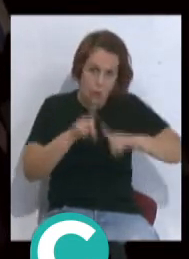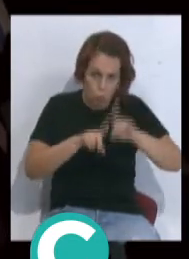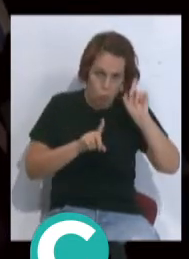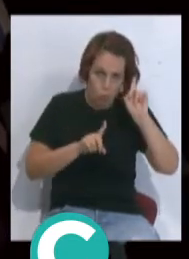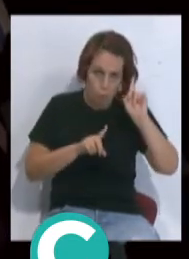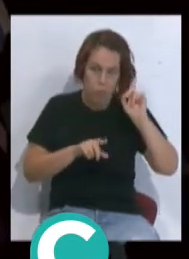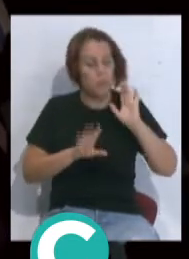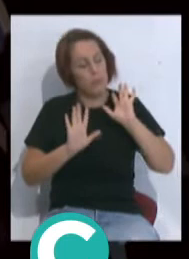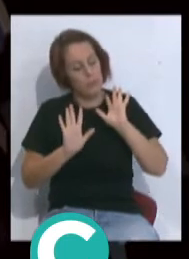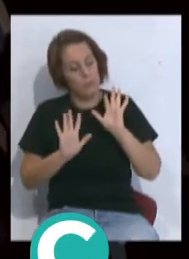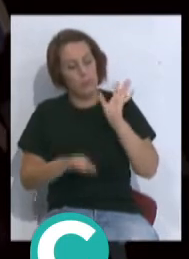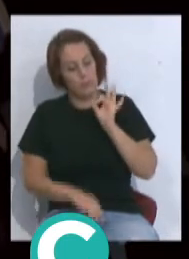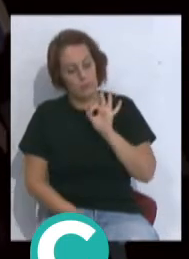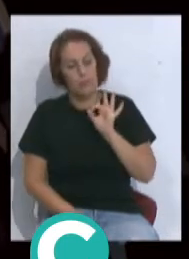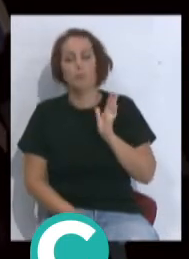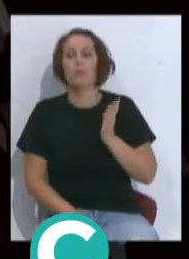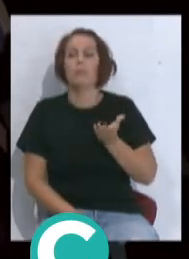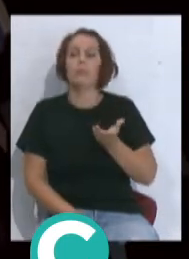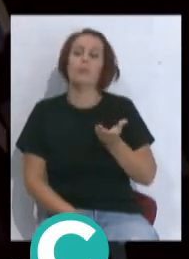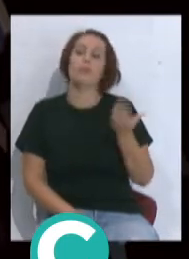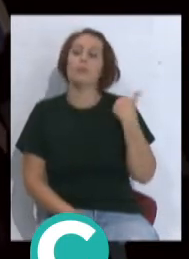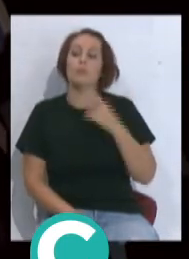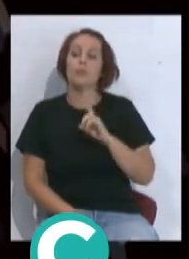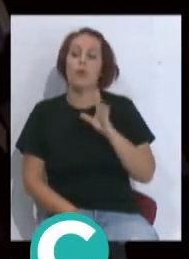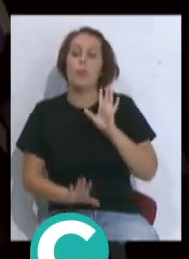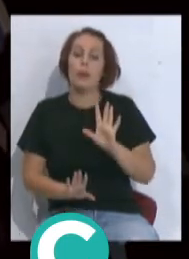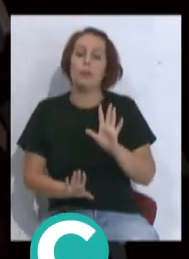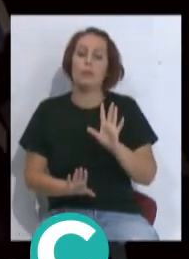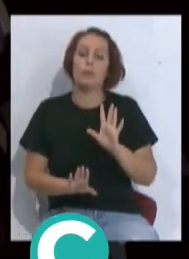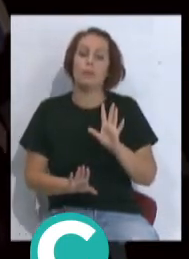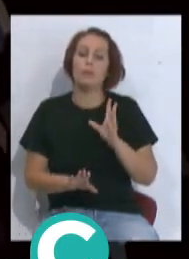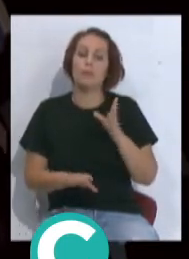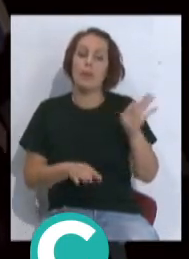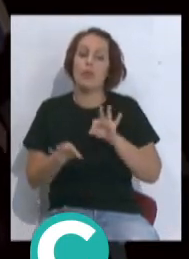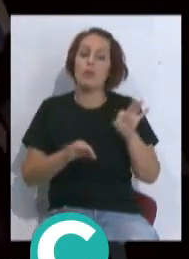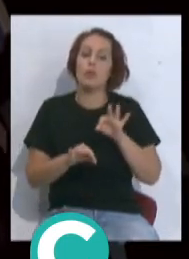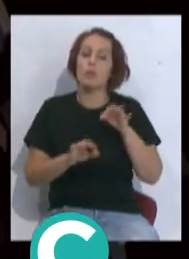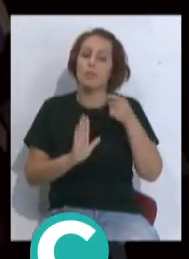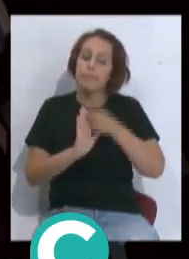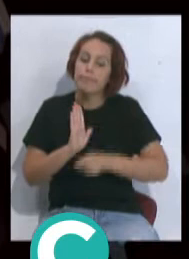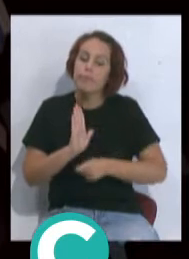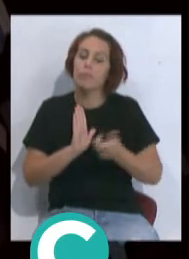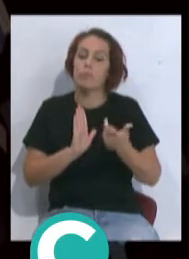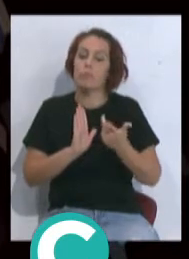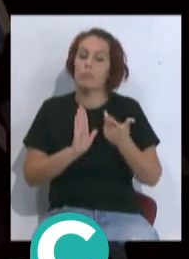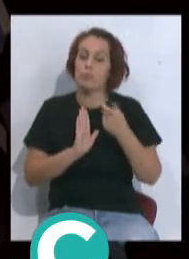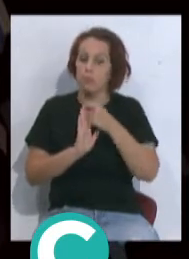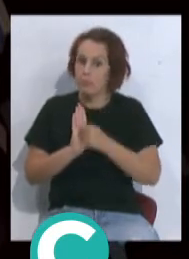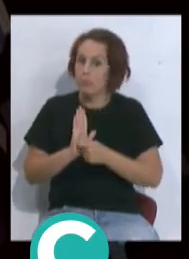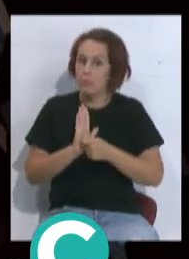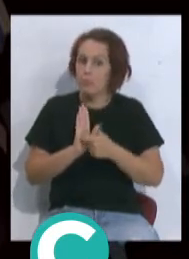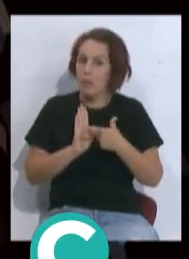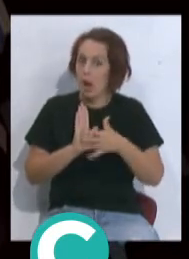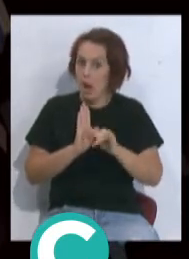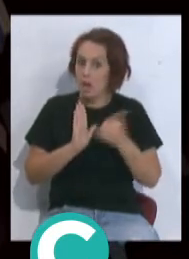tomado... Bueno, que es verdad, también en su momento no, pero bueno, han tomado decisiones basándose en parámetros y en índices, indicadores que tienen, o